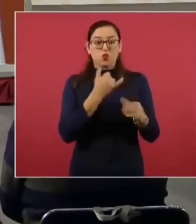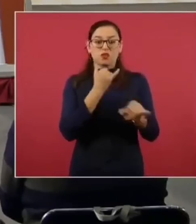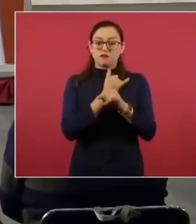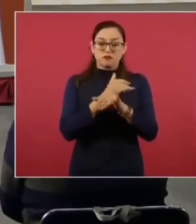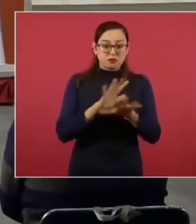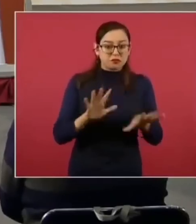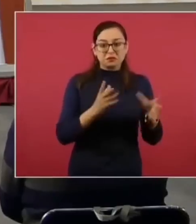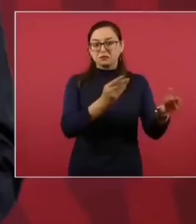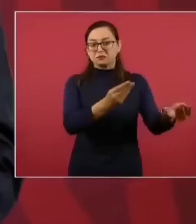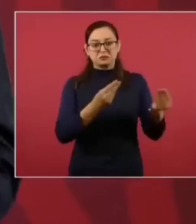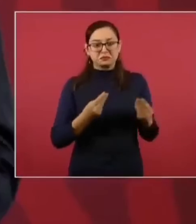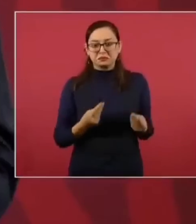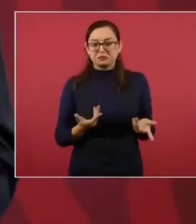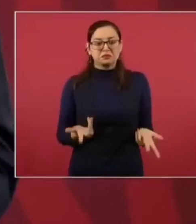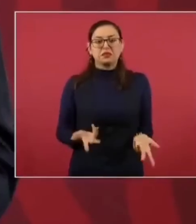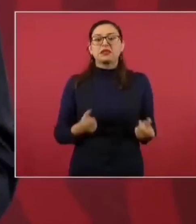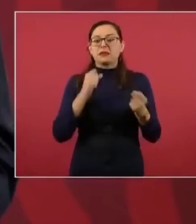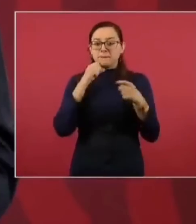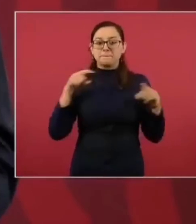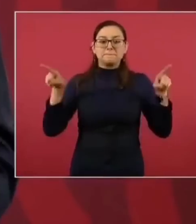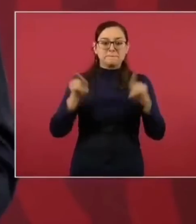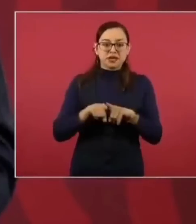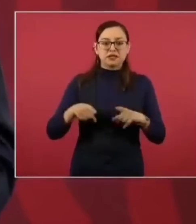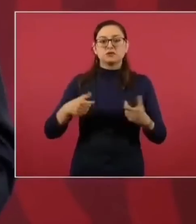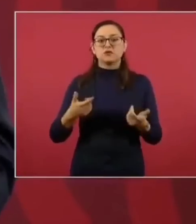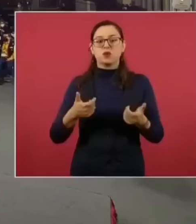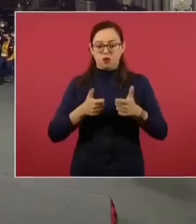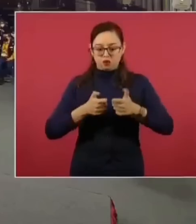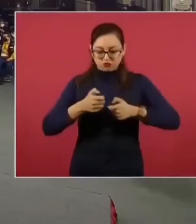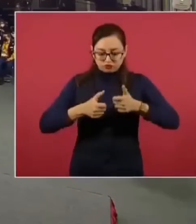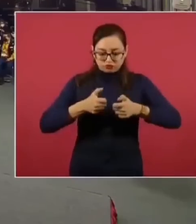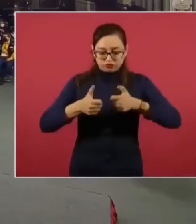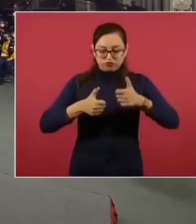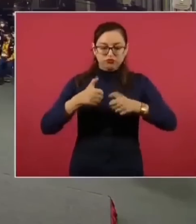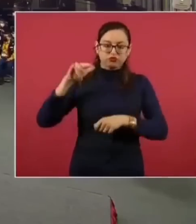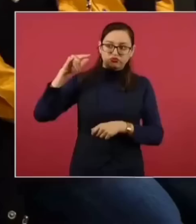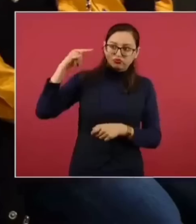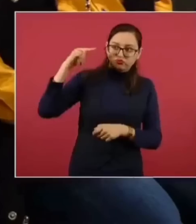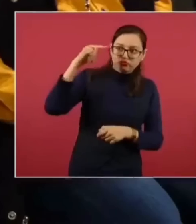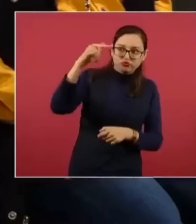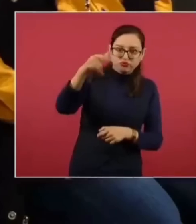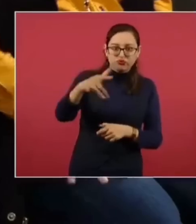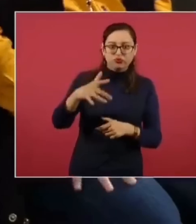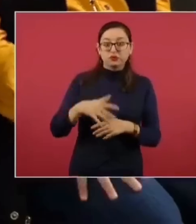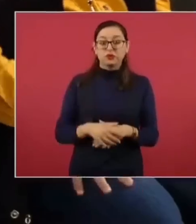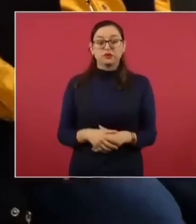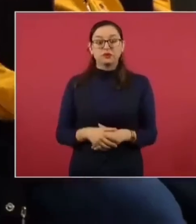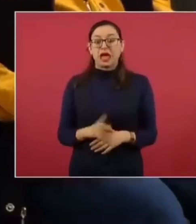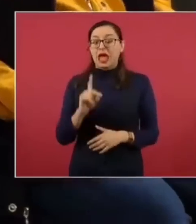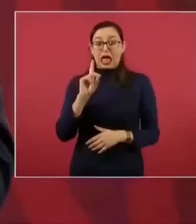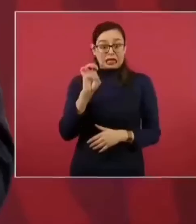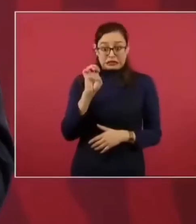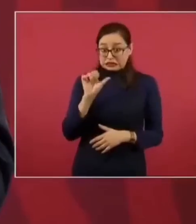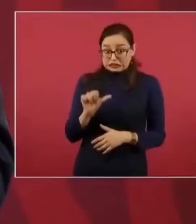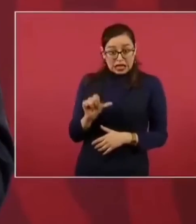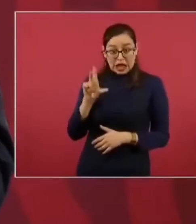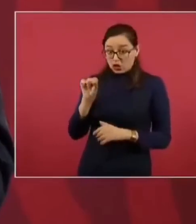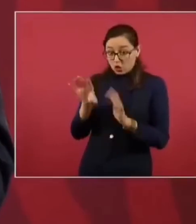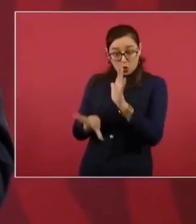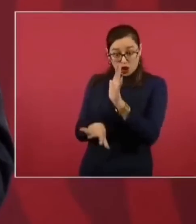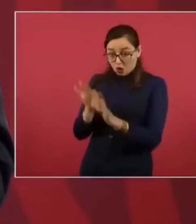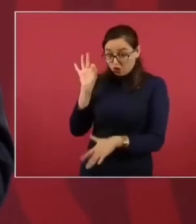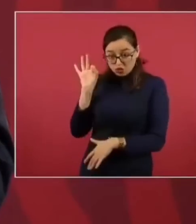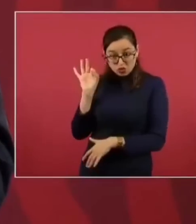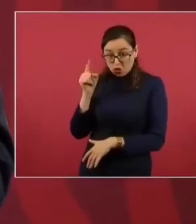de drones, pues. ¿No lo ubicó la DEA y le dijo a la Marina? No. No.